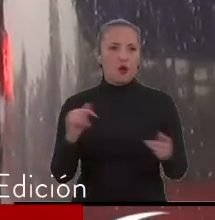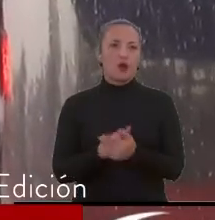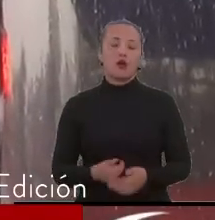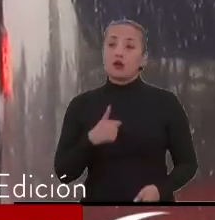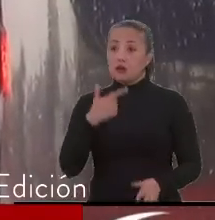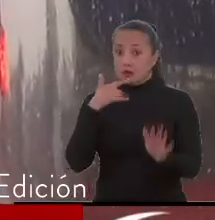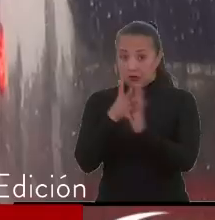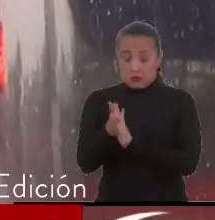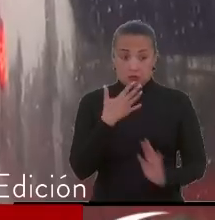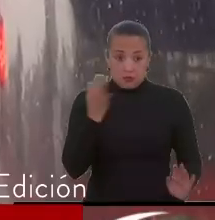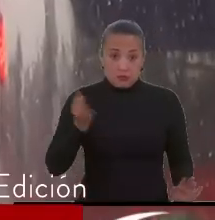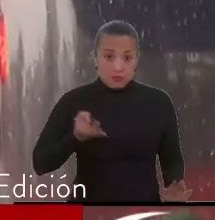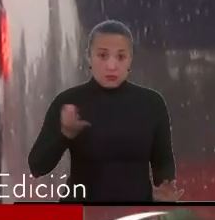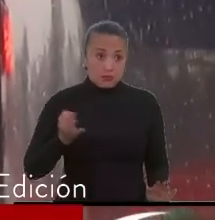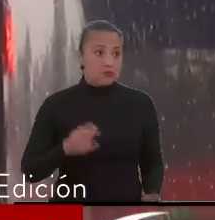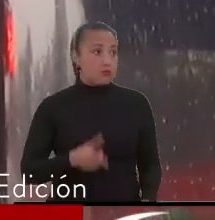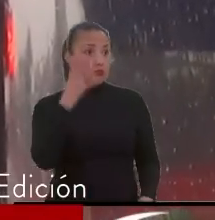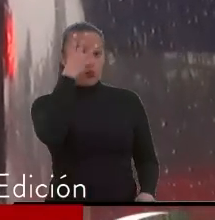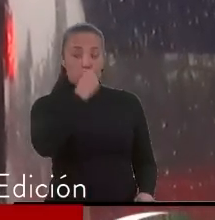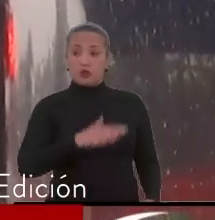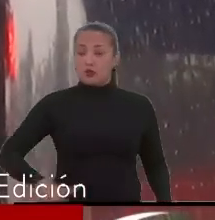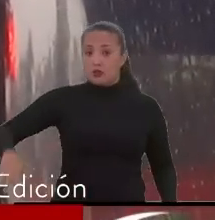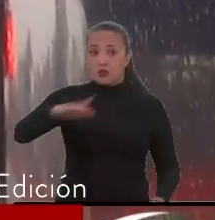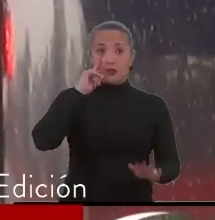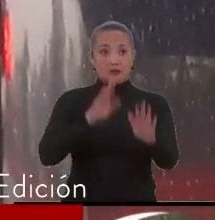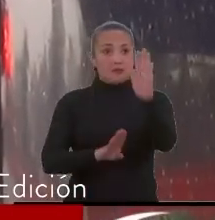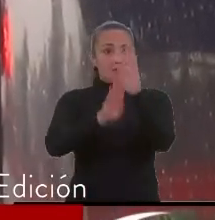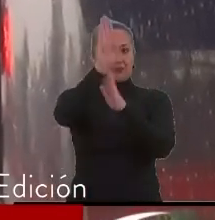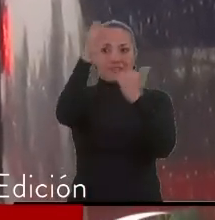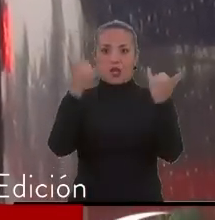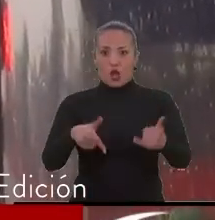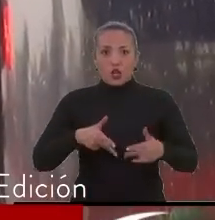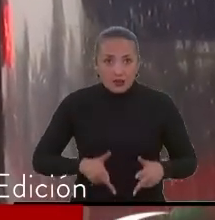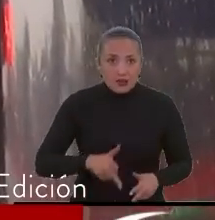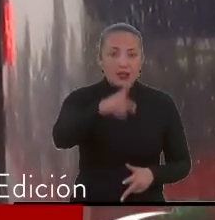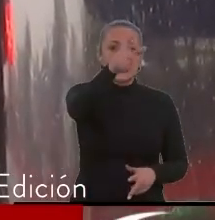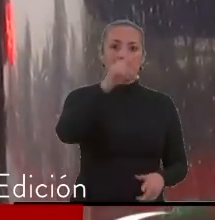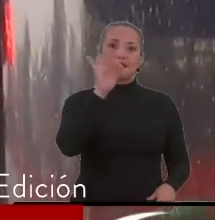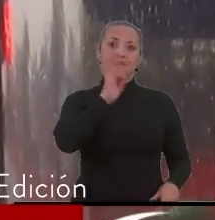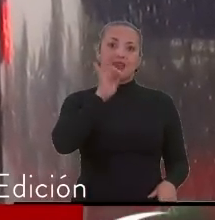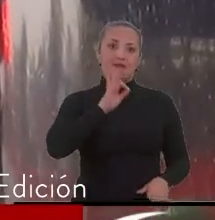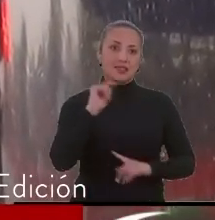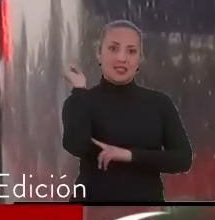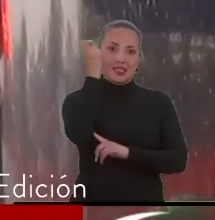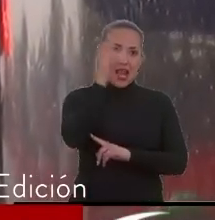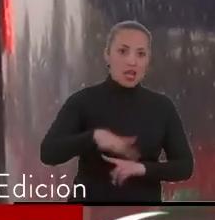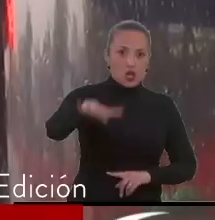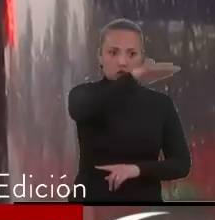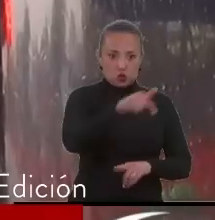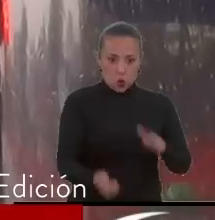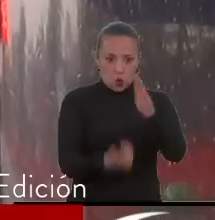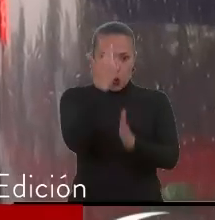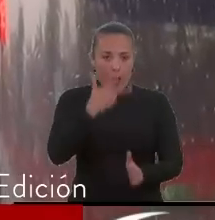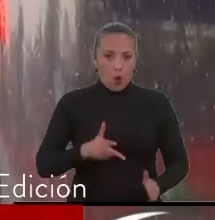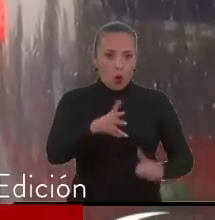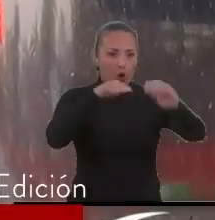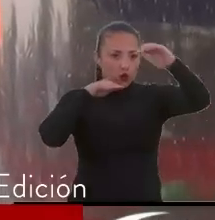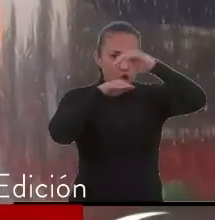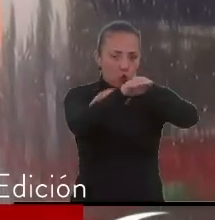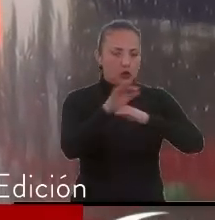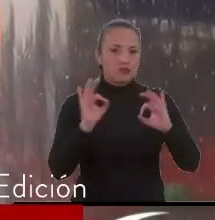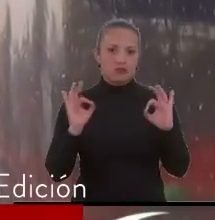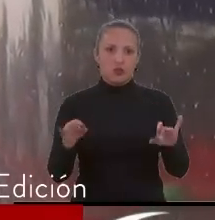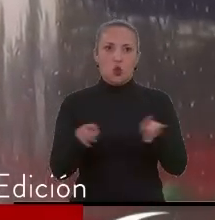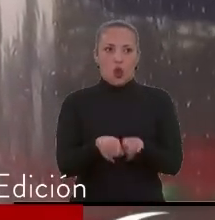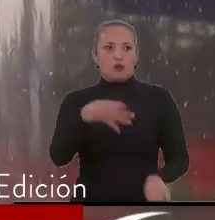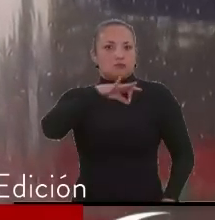cosa muy bonita ver el progreso que tiene ahorita la vía al Llano con esta nueva vía, con este nuevo túnel. Está uno